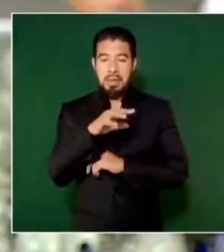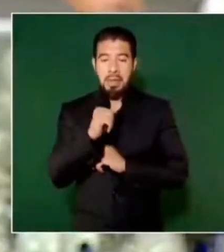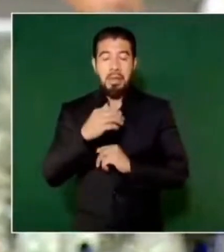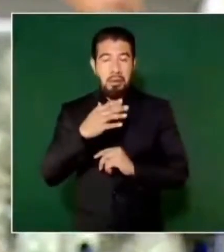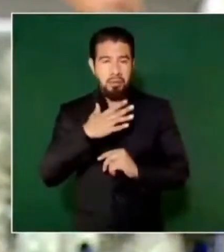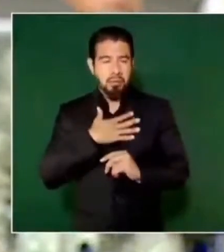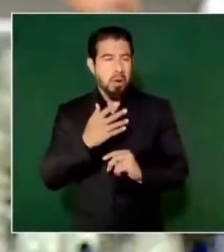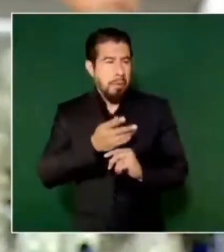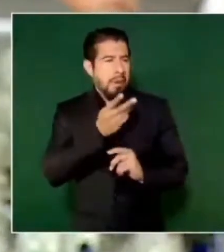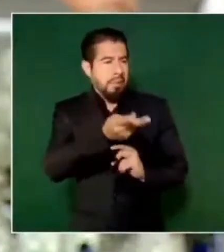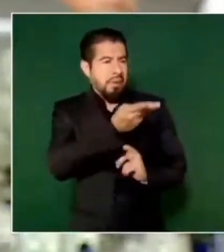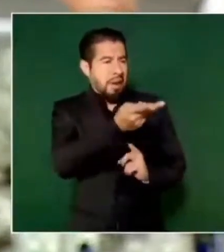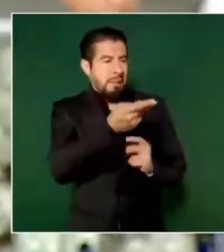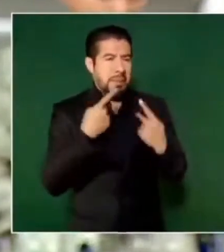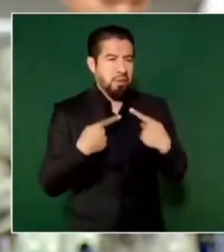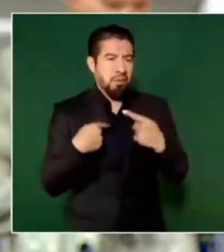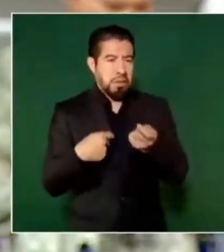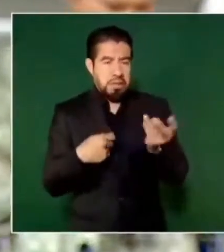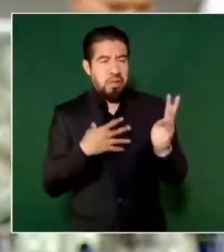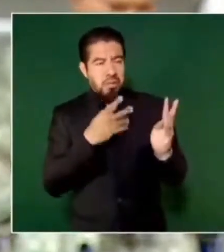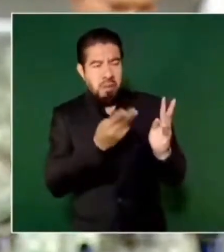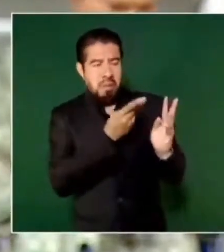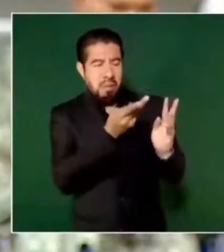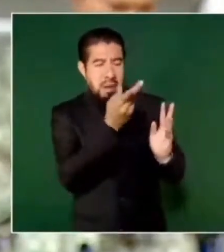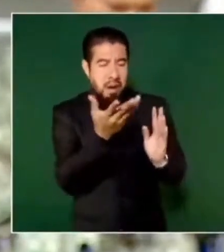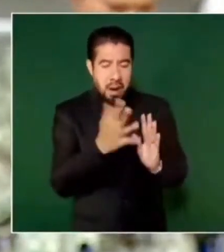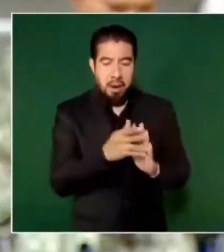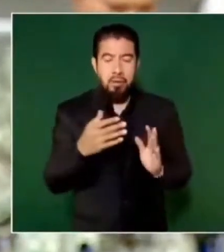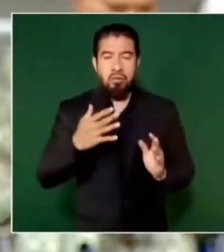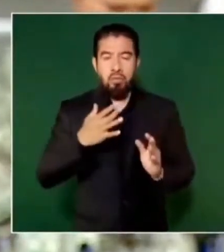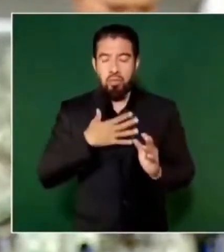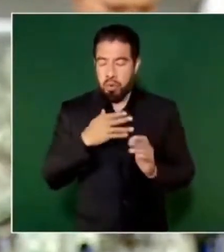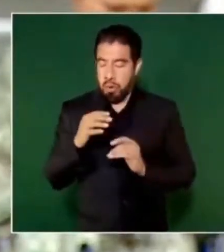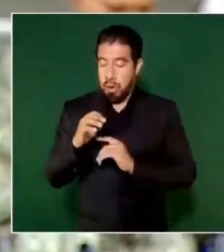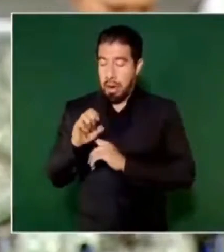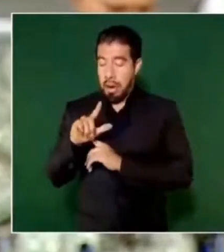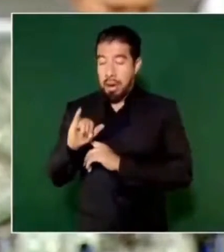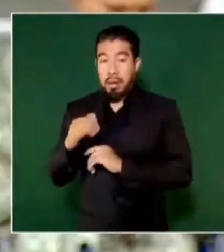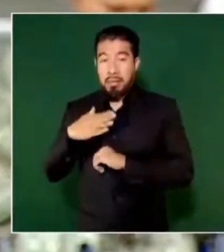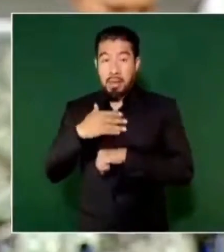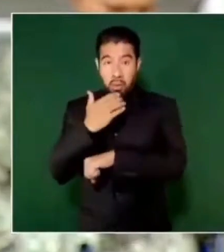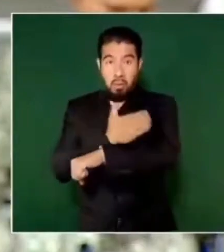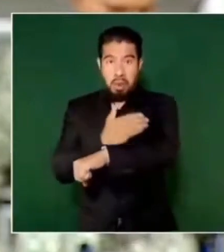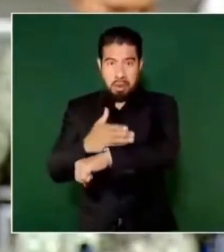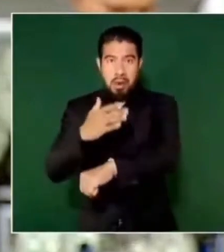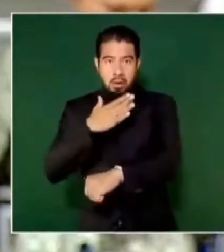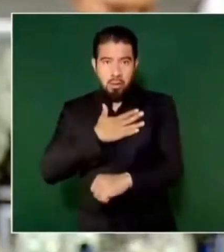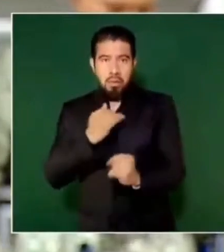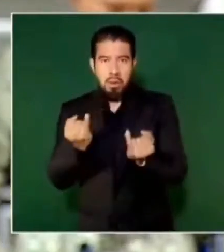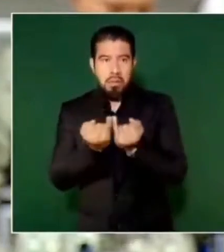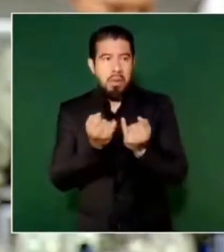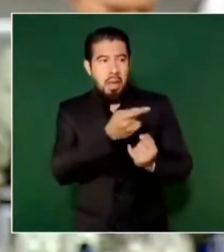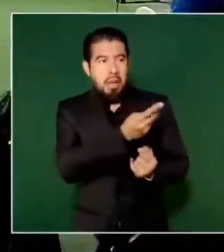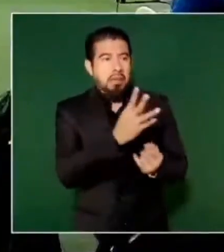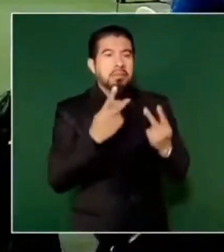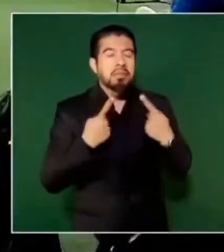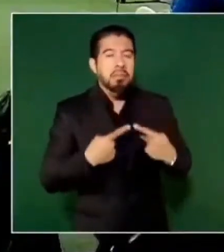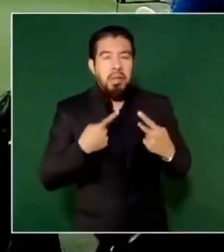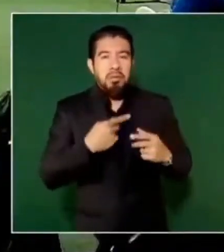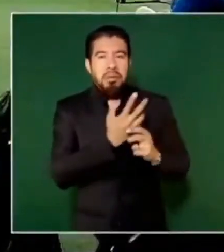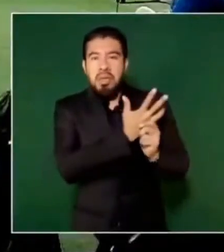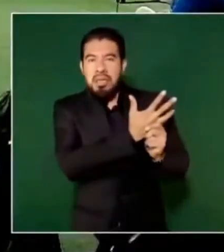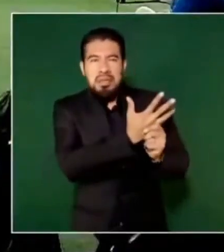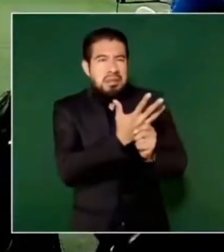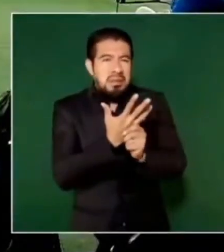compañera Eli, que se encuentra aquí presente, y a su servidor, el sentir ciudadano de ahí de Escárcega, presidente, donde se